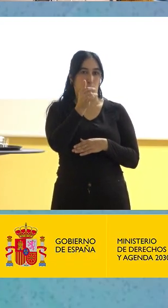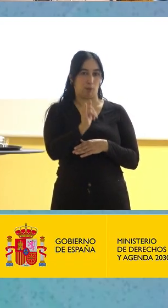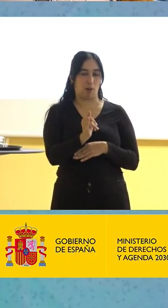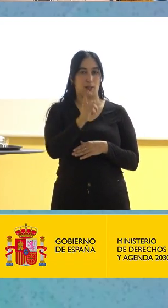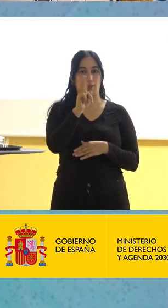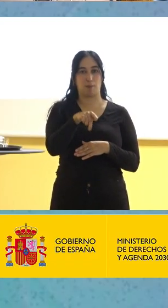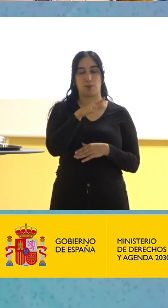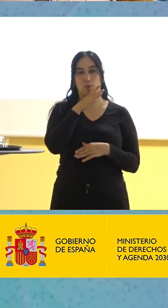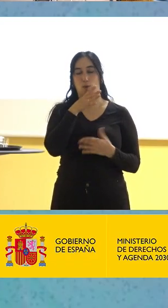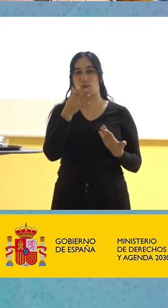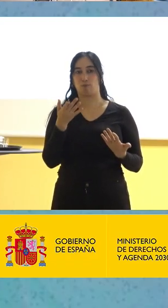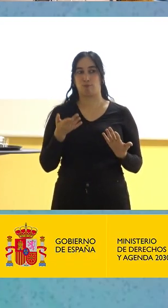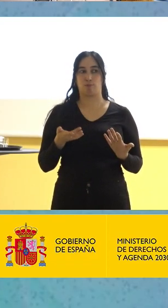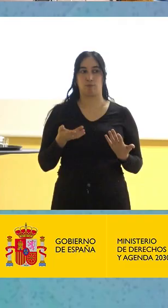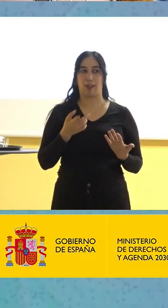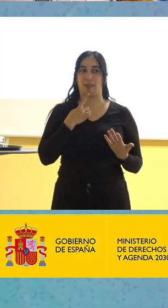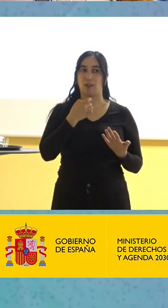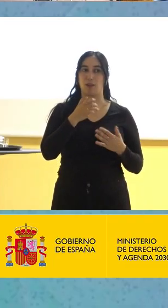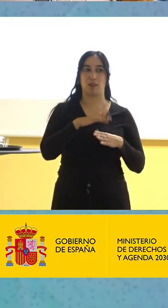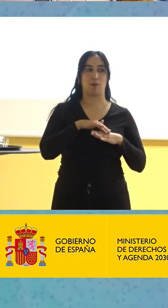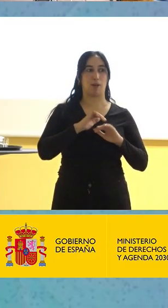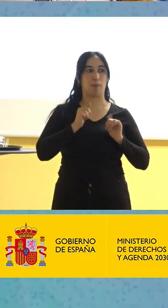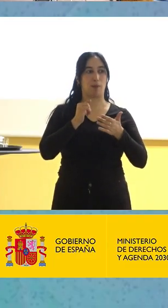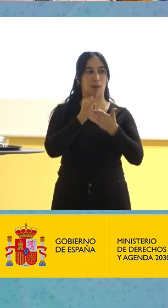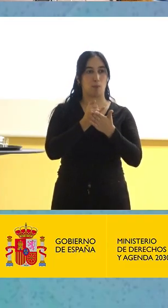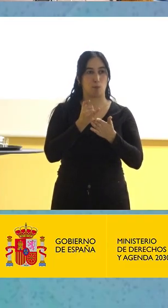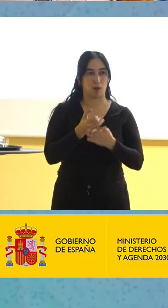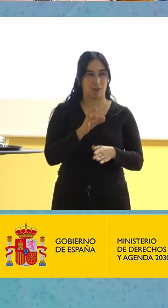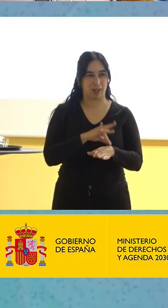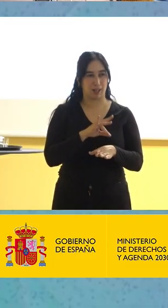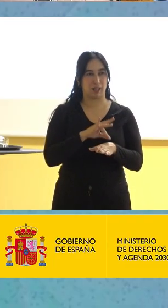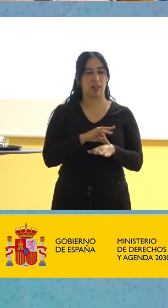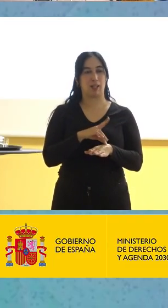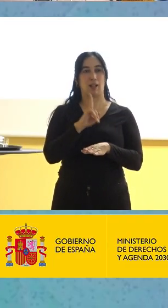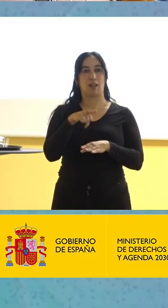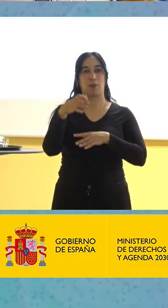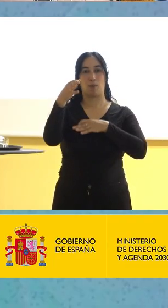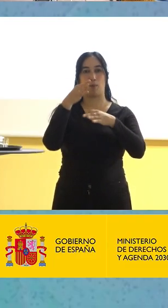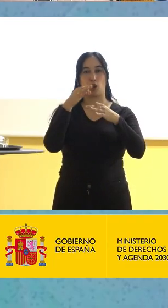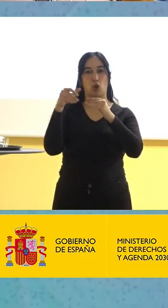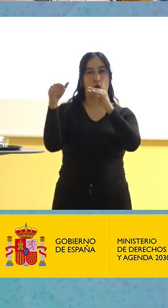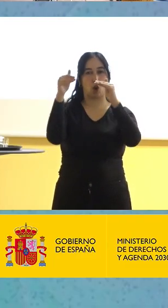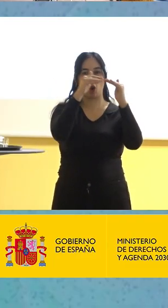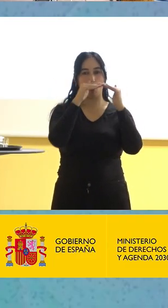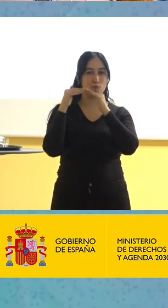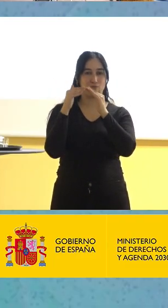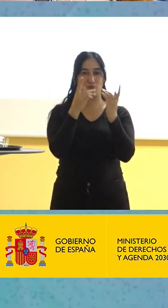las dificultades para realizar estos ensayos clínicos, la falta de protocolos